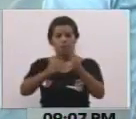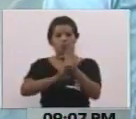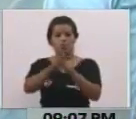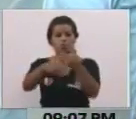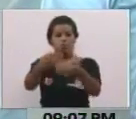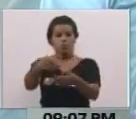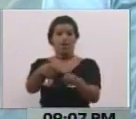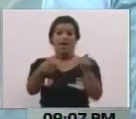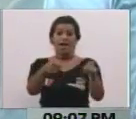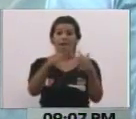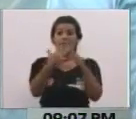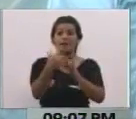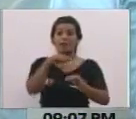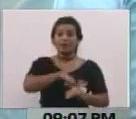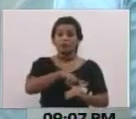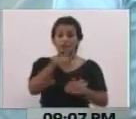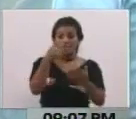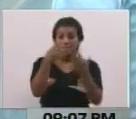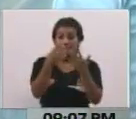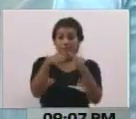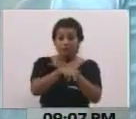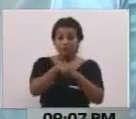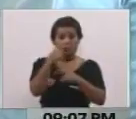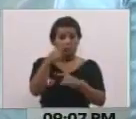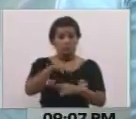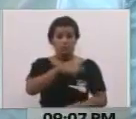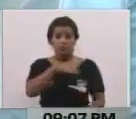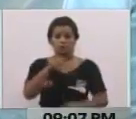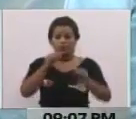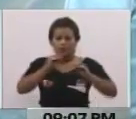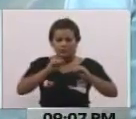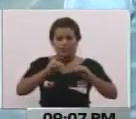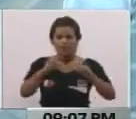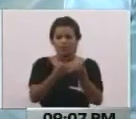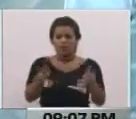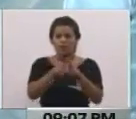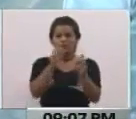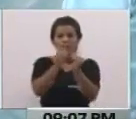nuestras comunidades el valor deportivo, valores culturales,